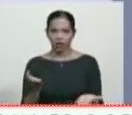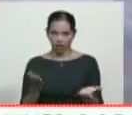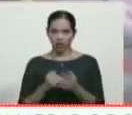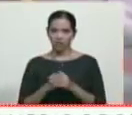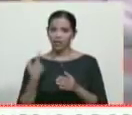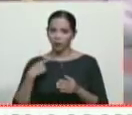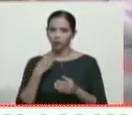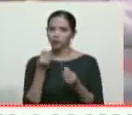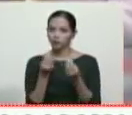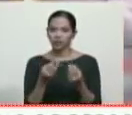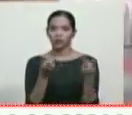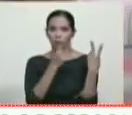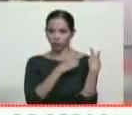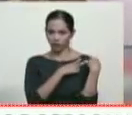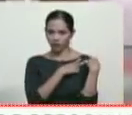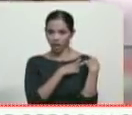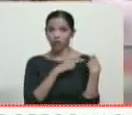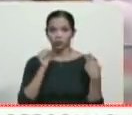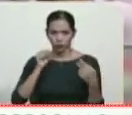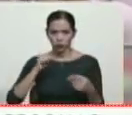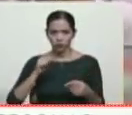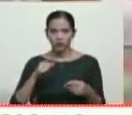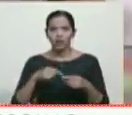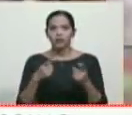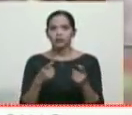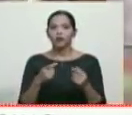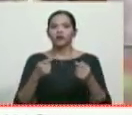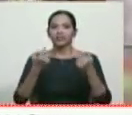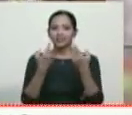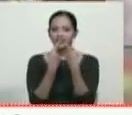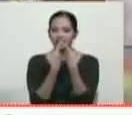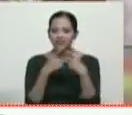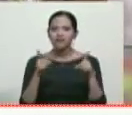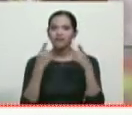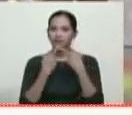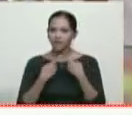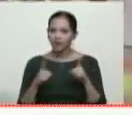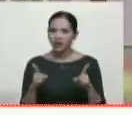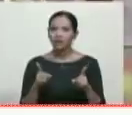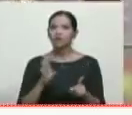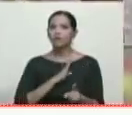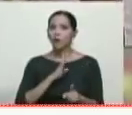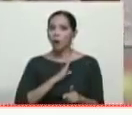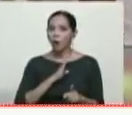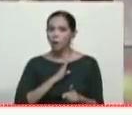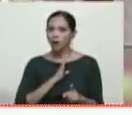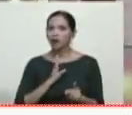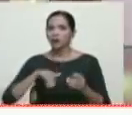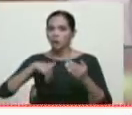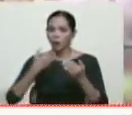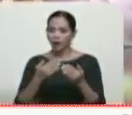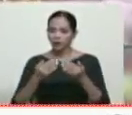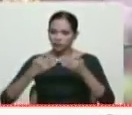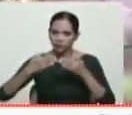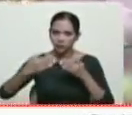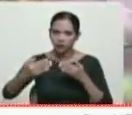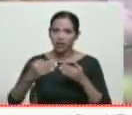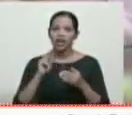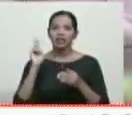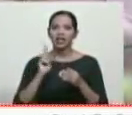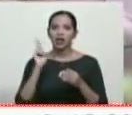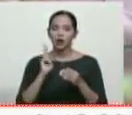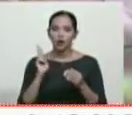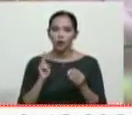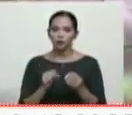mucha responsabilidad, son individualidades que puedan estar extralimitándose en el uso letal de